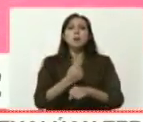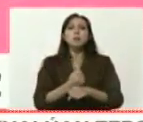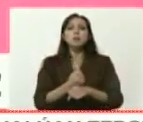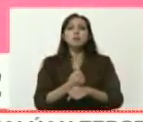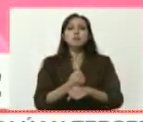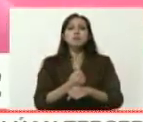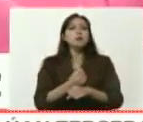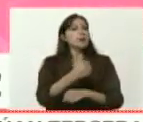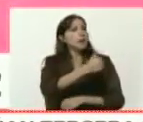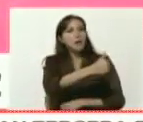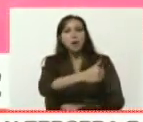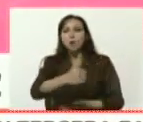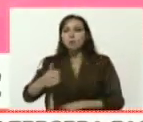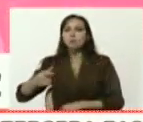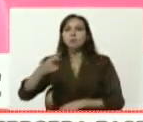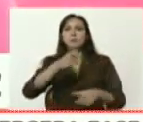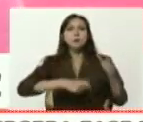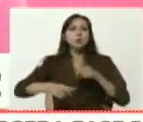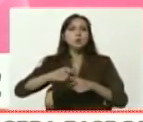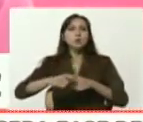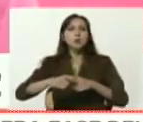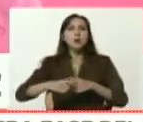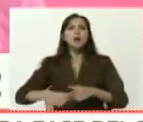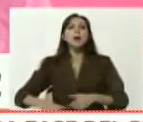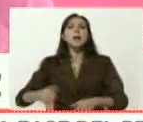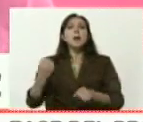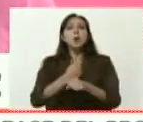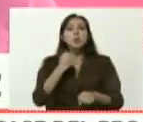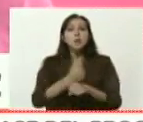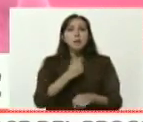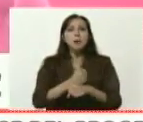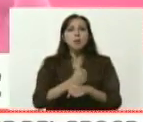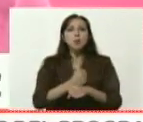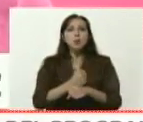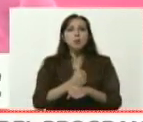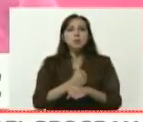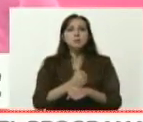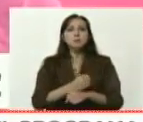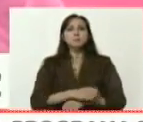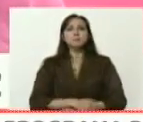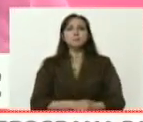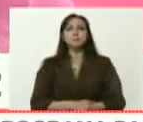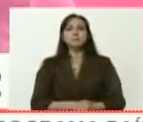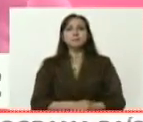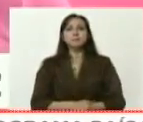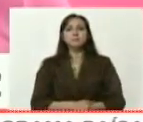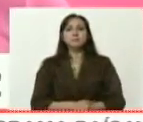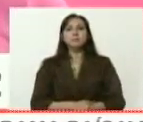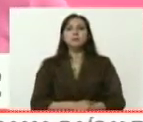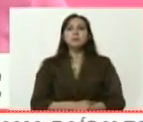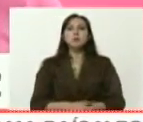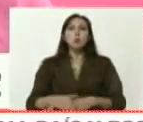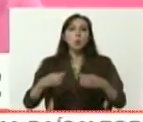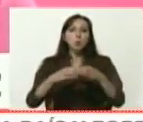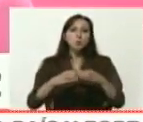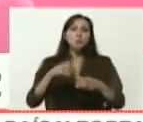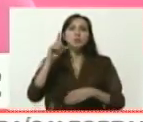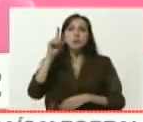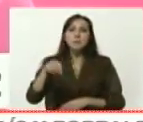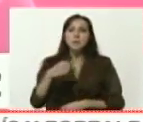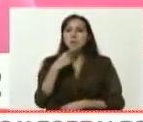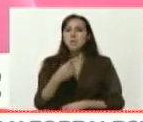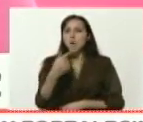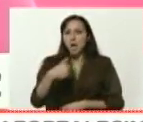trabajadores, con los sindicatos, y decía, allí está la posibilidad real